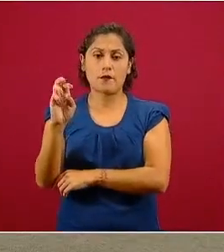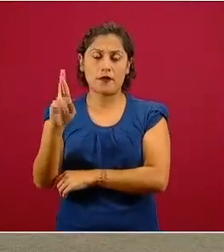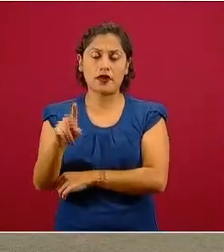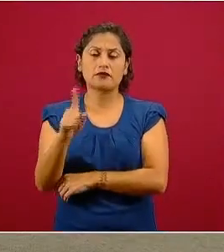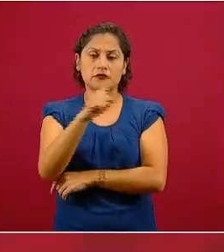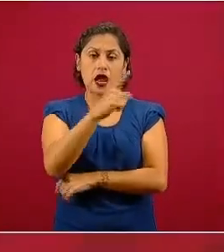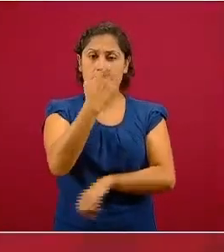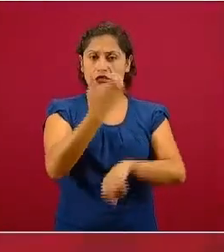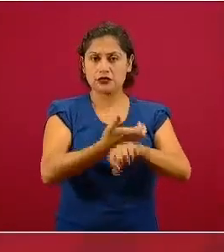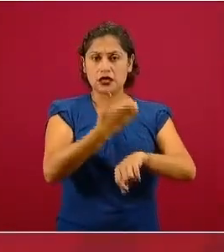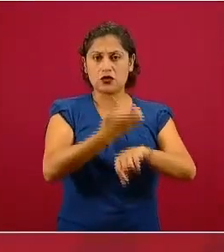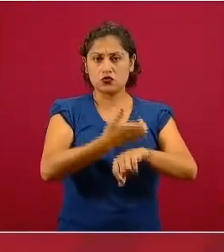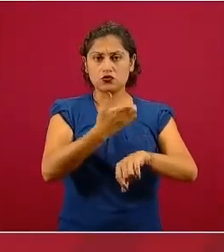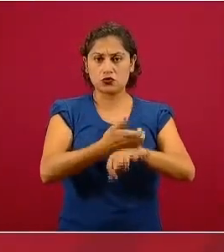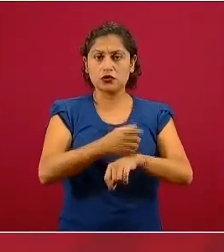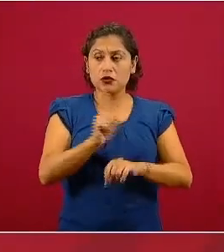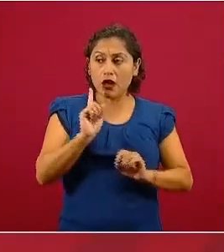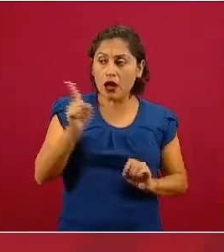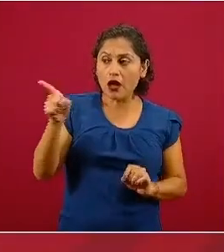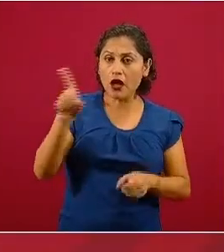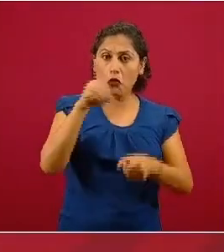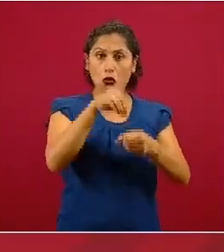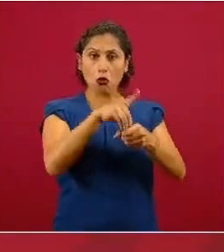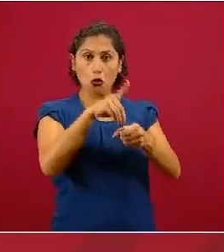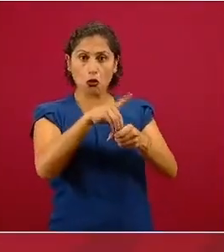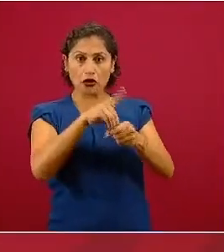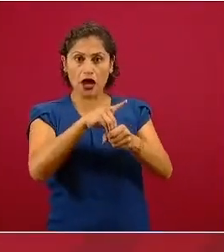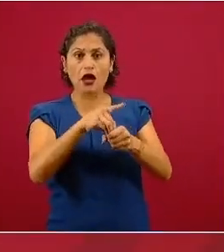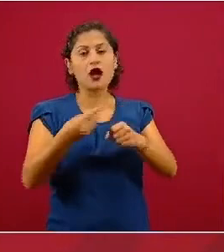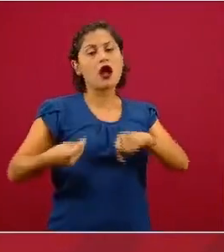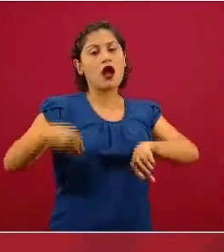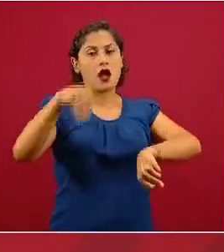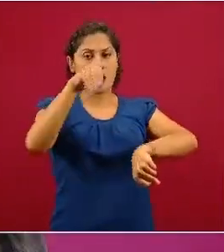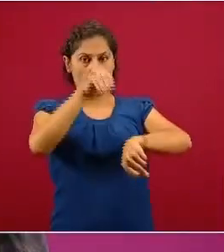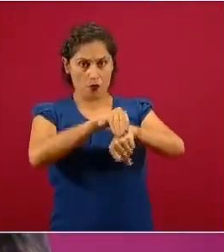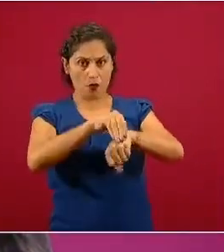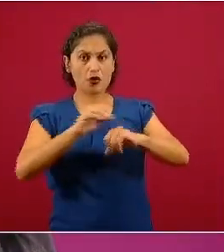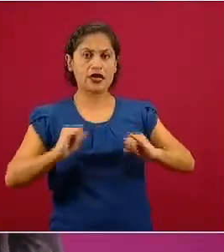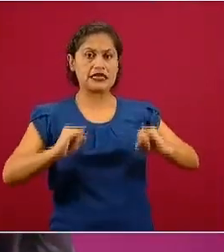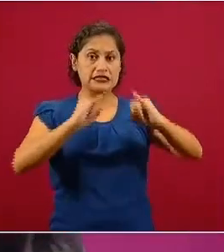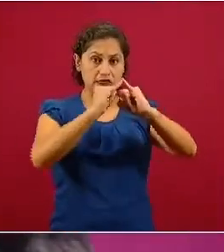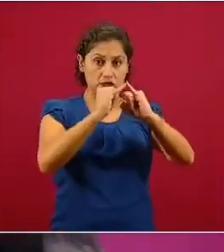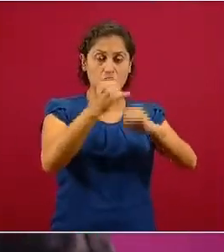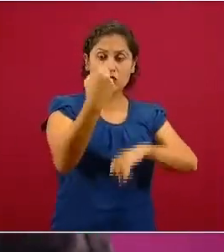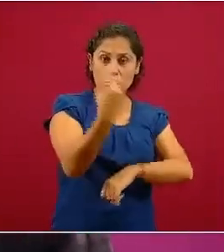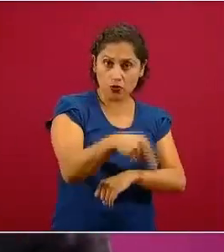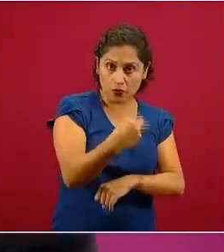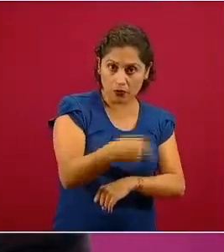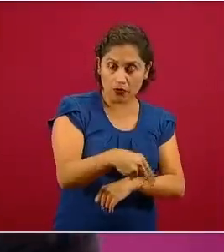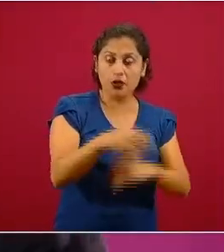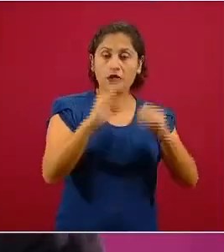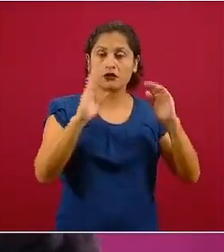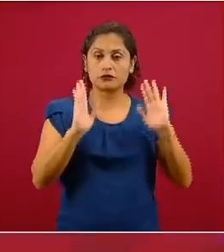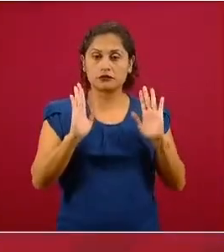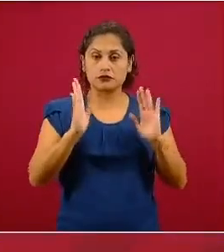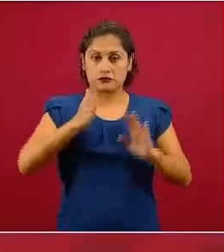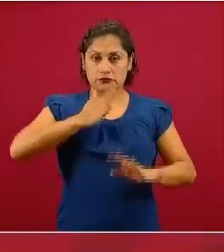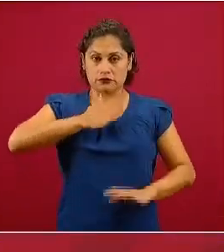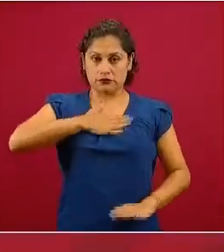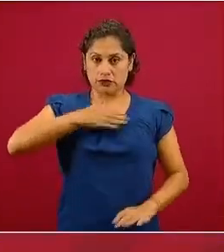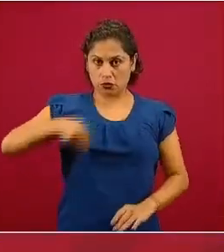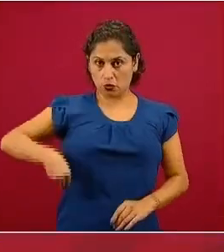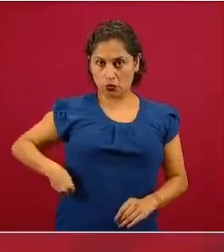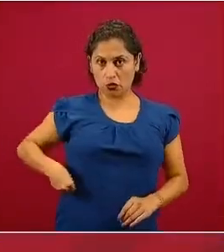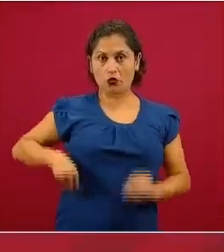dona le ponen el nombre de la persona a la institución. Yo no tengo la culpa ni tengo ningún